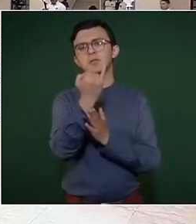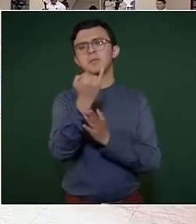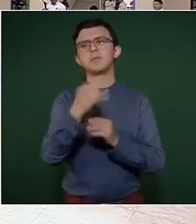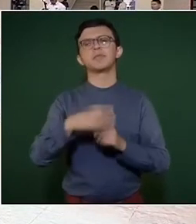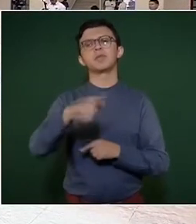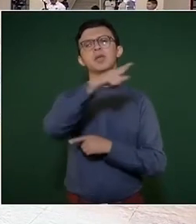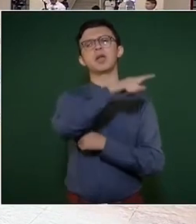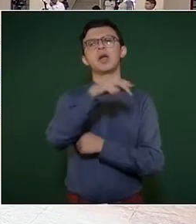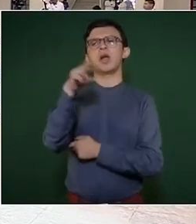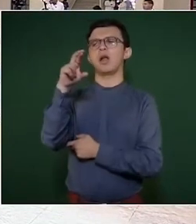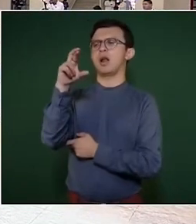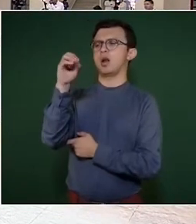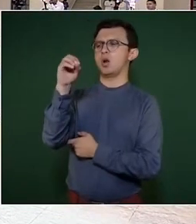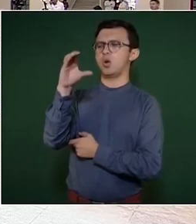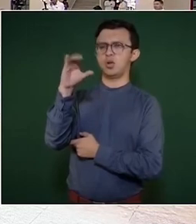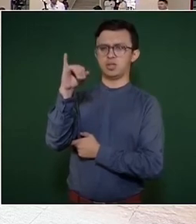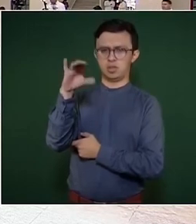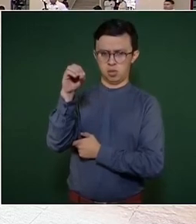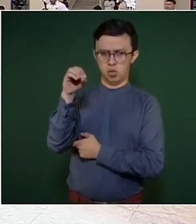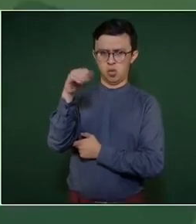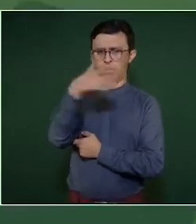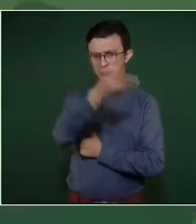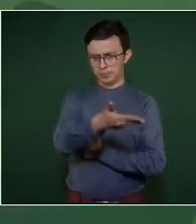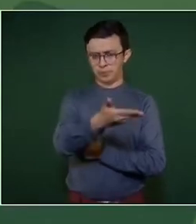Rocío está terminando